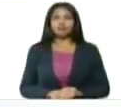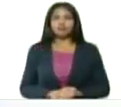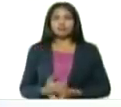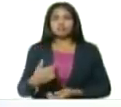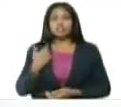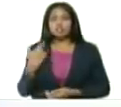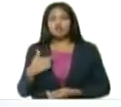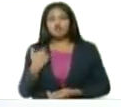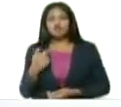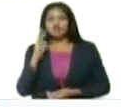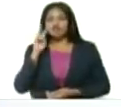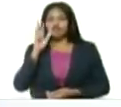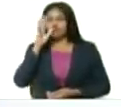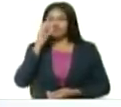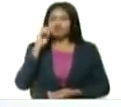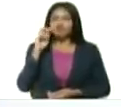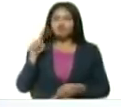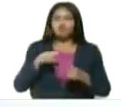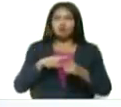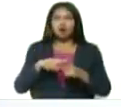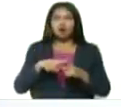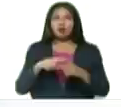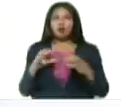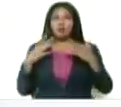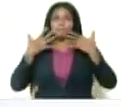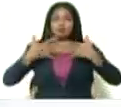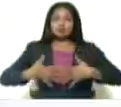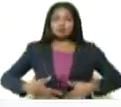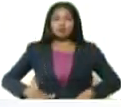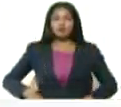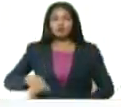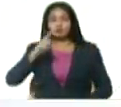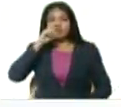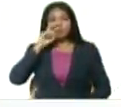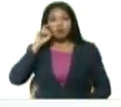religiosa y el imperio romano lo vistieron de morado.